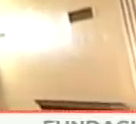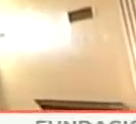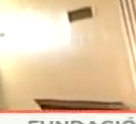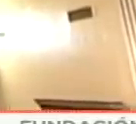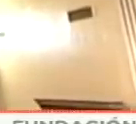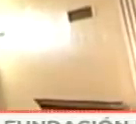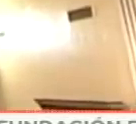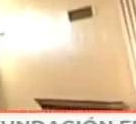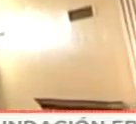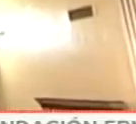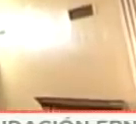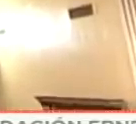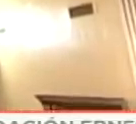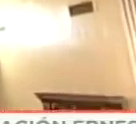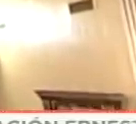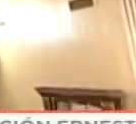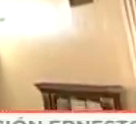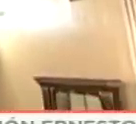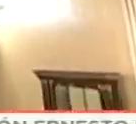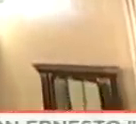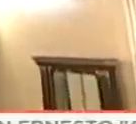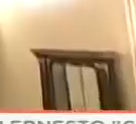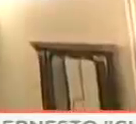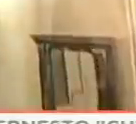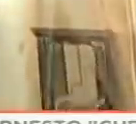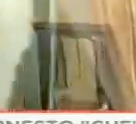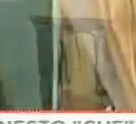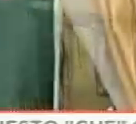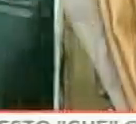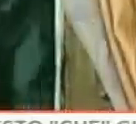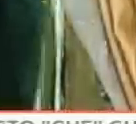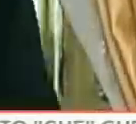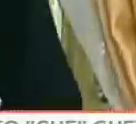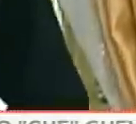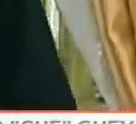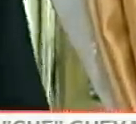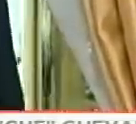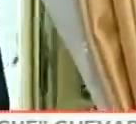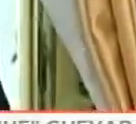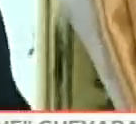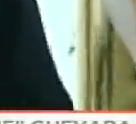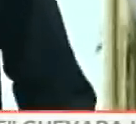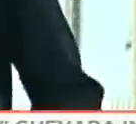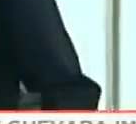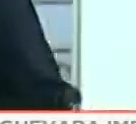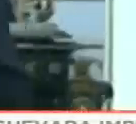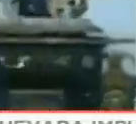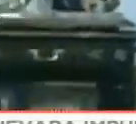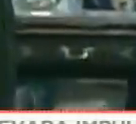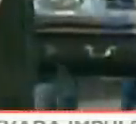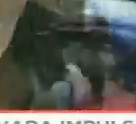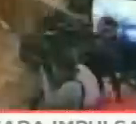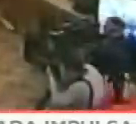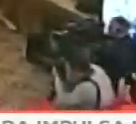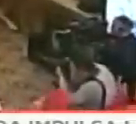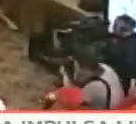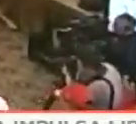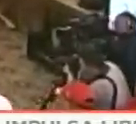Presente el ciudadano Nicolás Maduro Moros, presidente constitucional de la República Bolivariana de Venezuela.